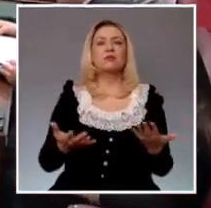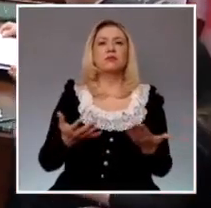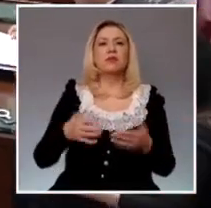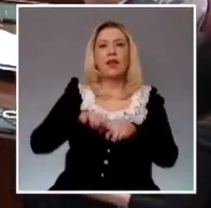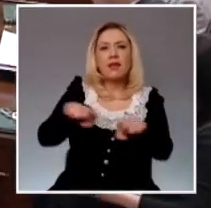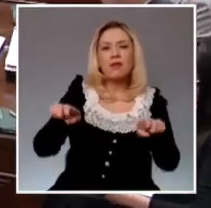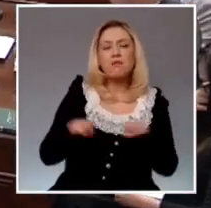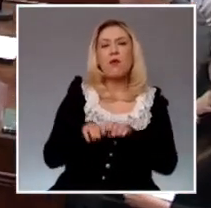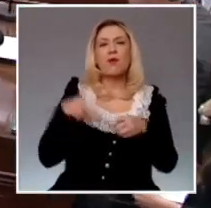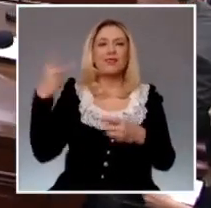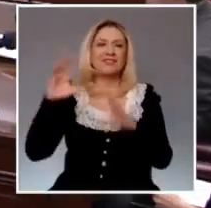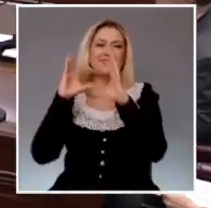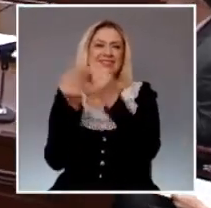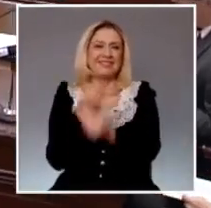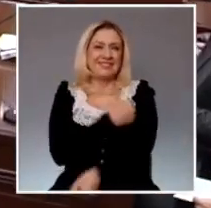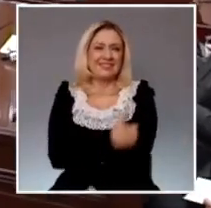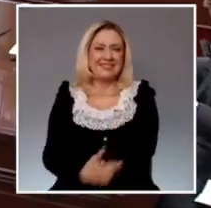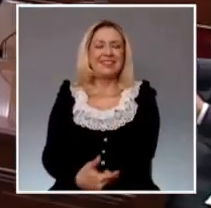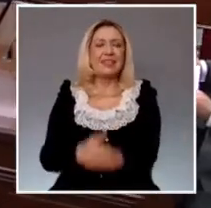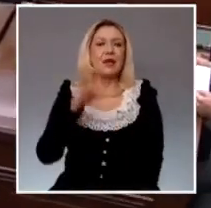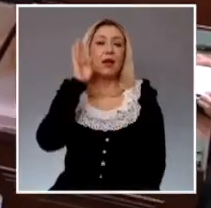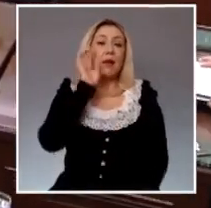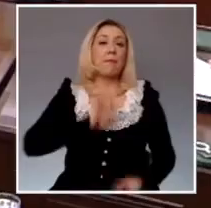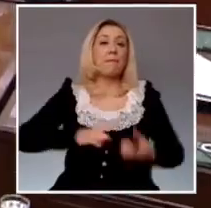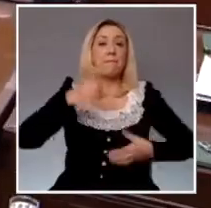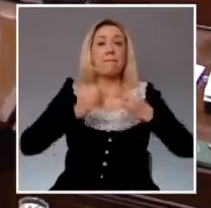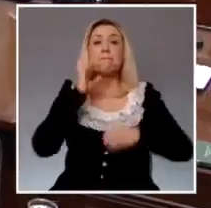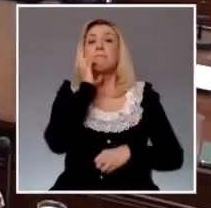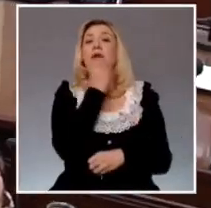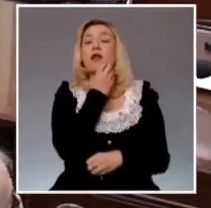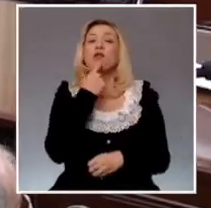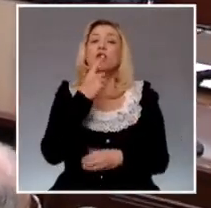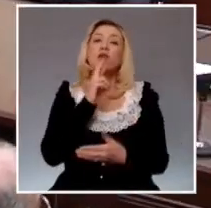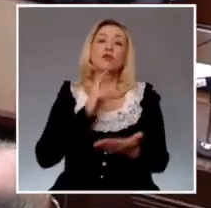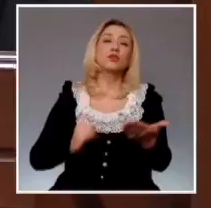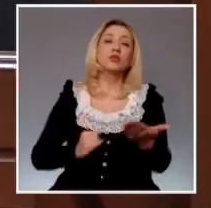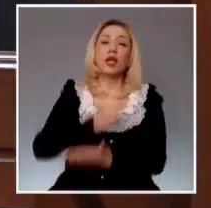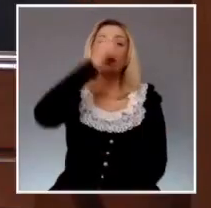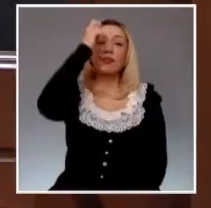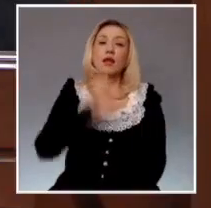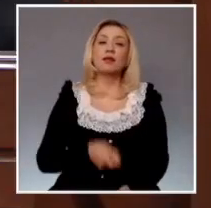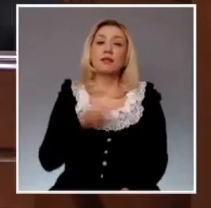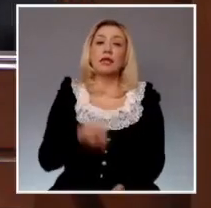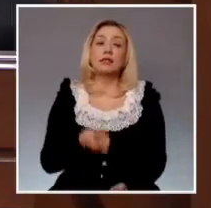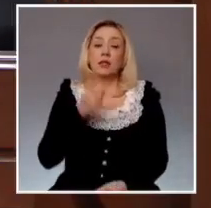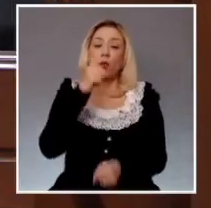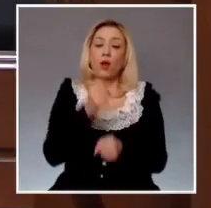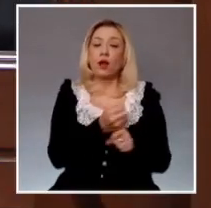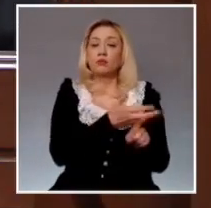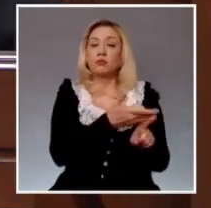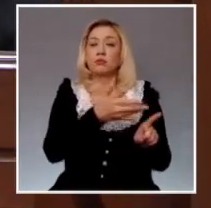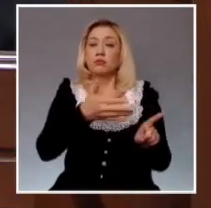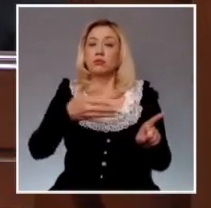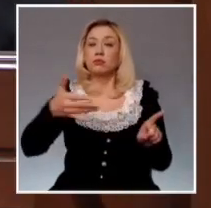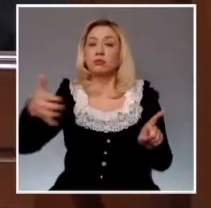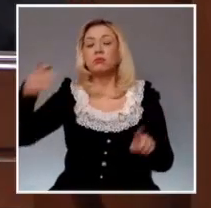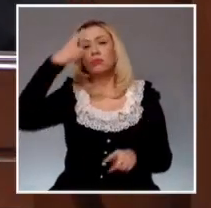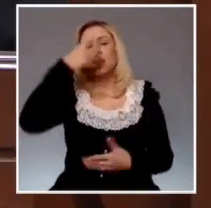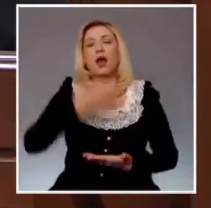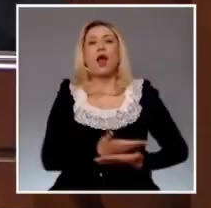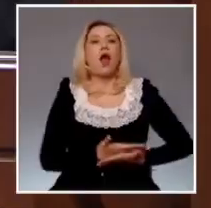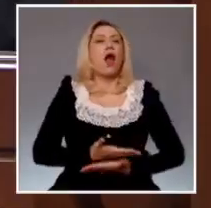ministro Pardo resaltó varias sentencias que este año emitió la primera sala de la Corte, sobre todo en materia de aborto, derechos de